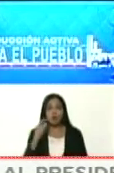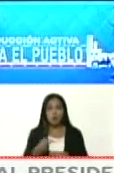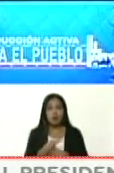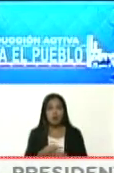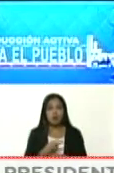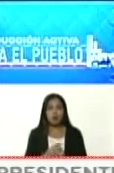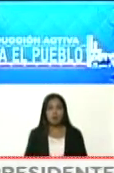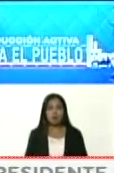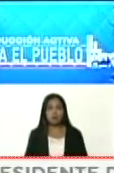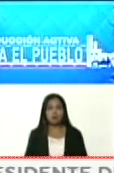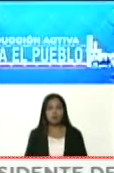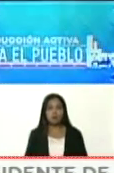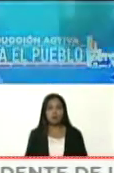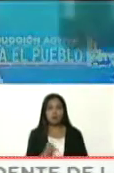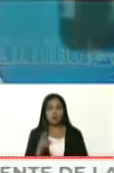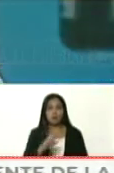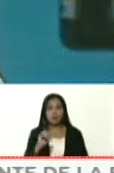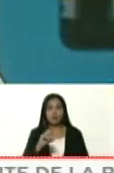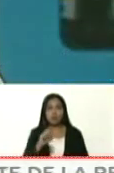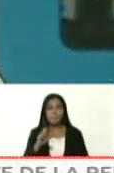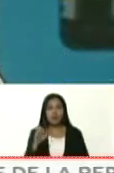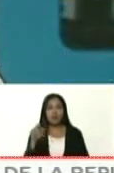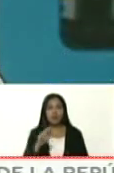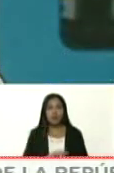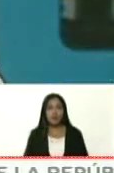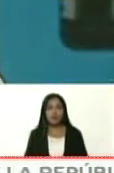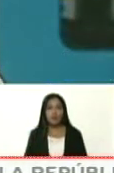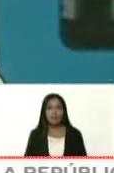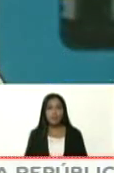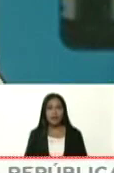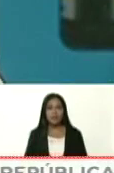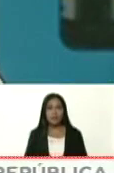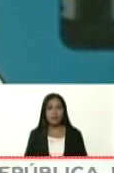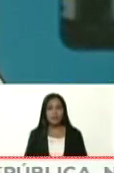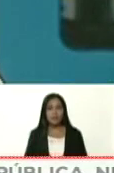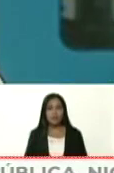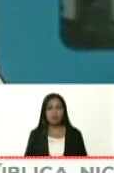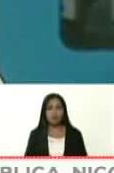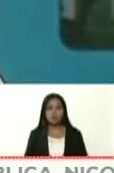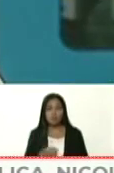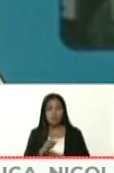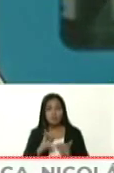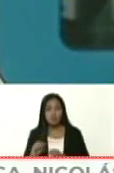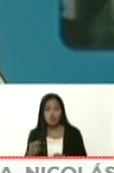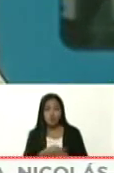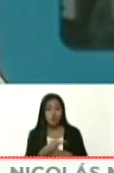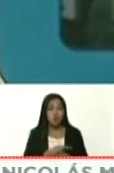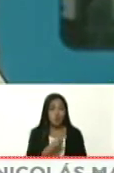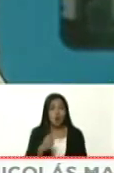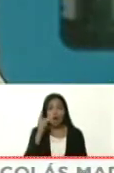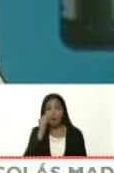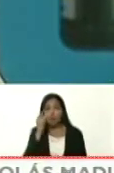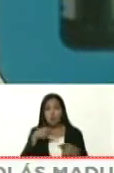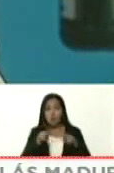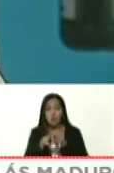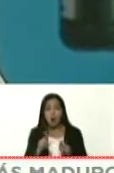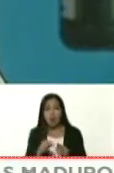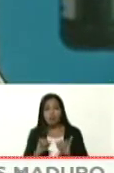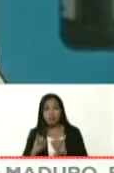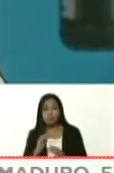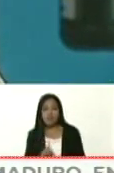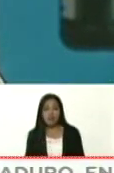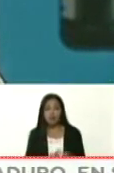gobernador Ramón Carrizales, junto al compañero Junior Solórzano, coordinador de la unidad cárnica a la